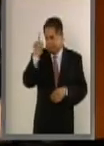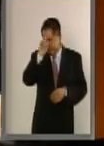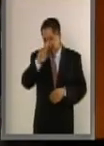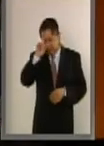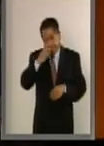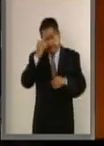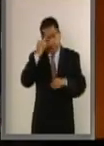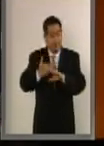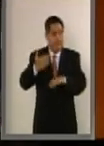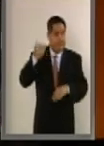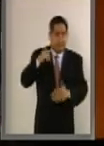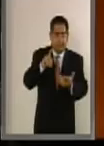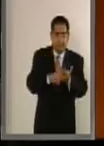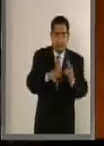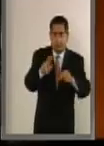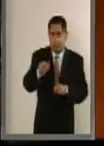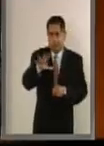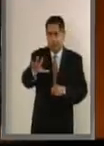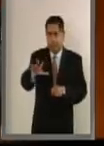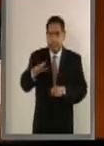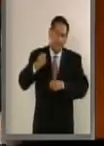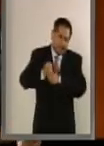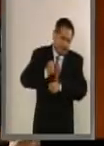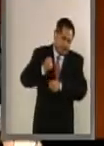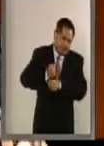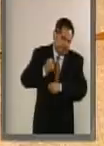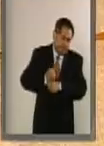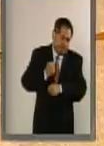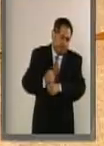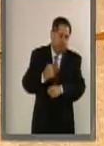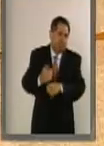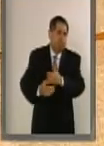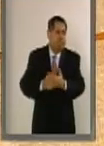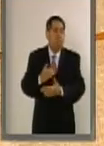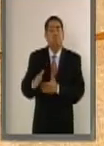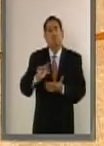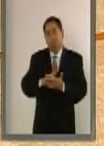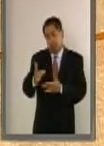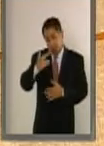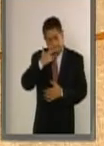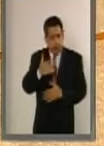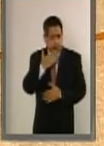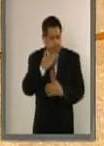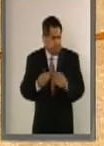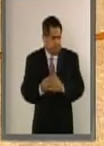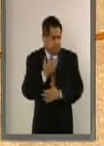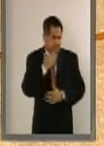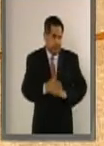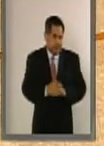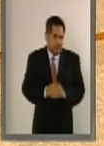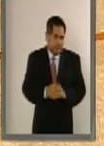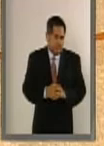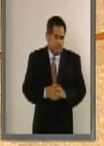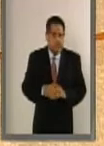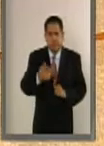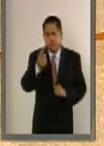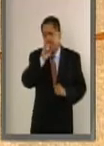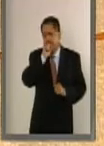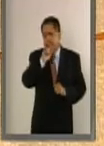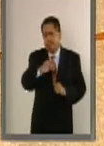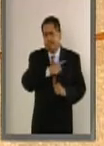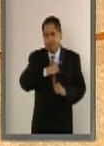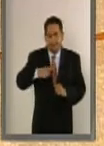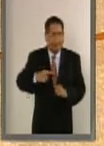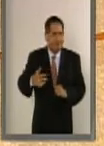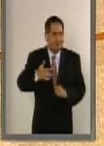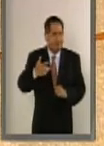de 1985. Pero también debemos de escuchar el sentir